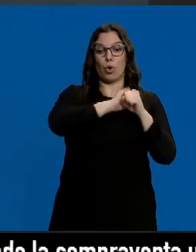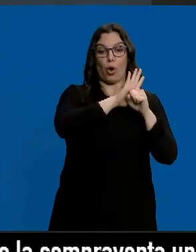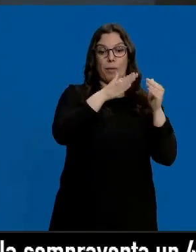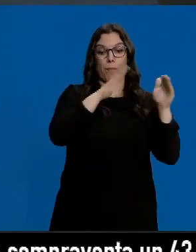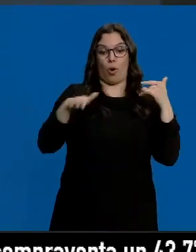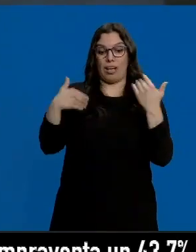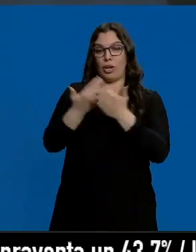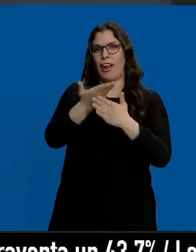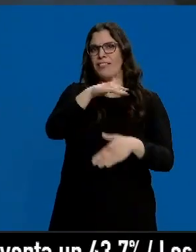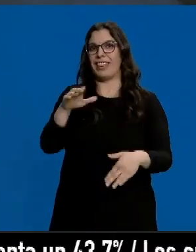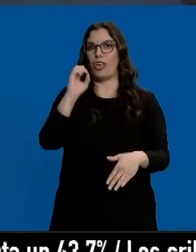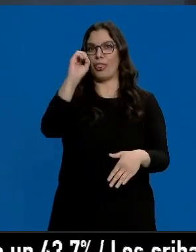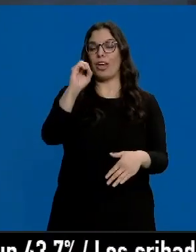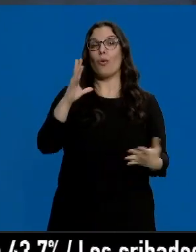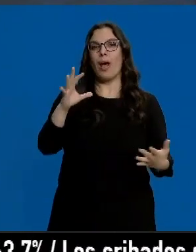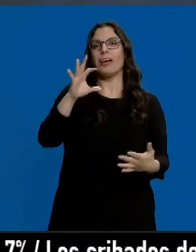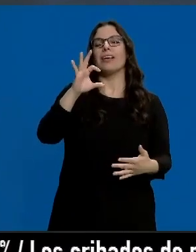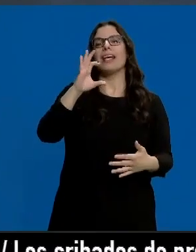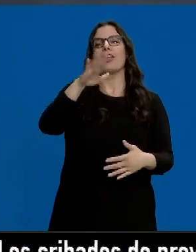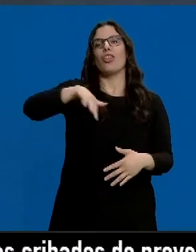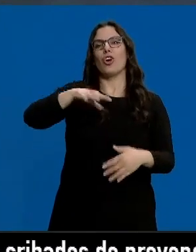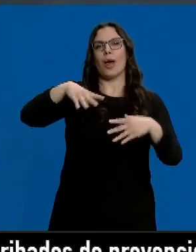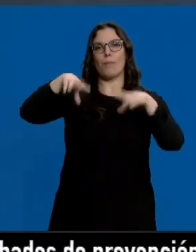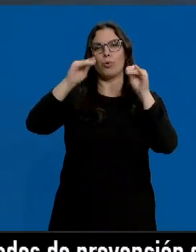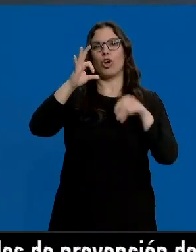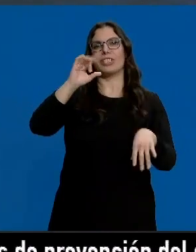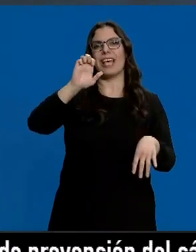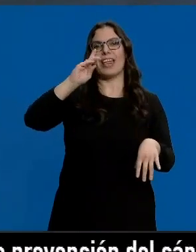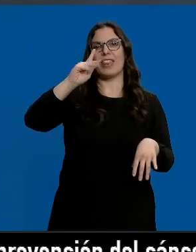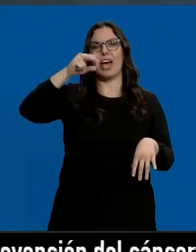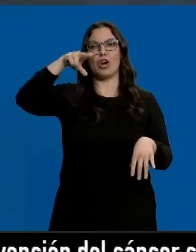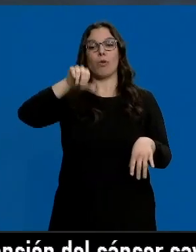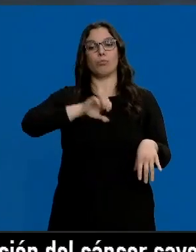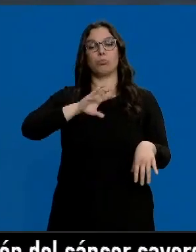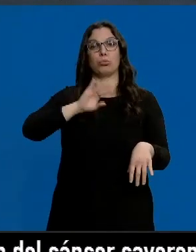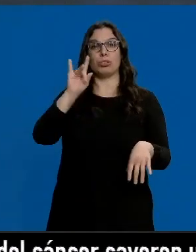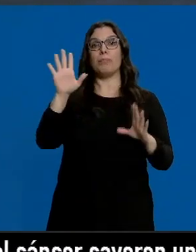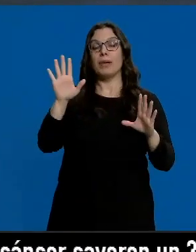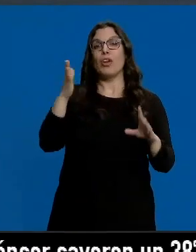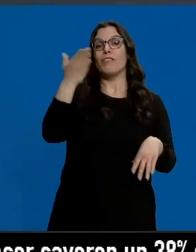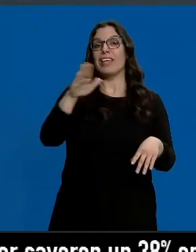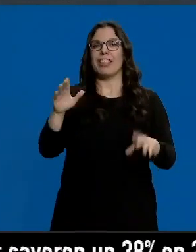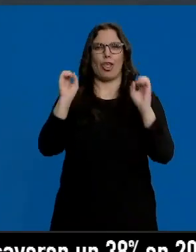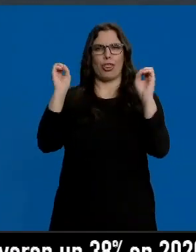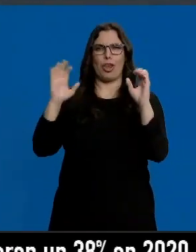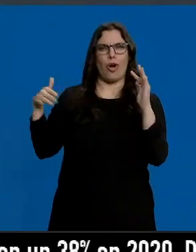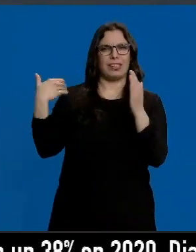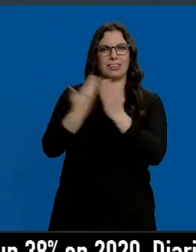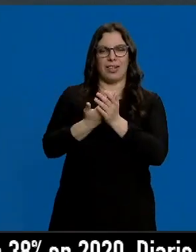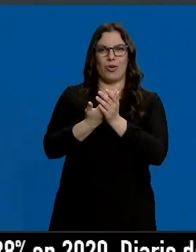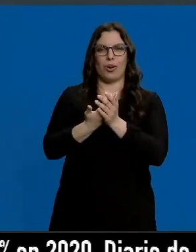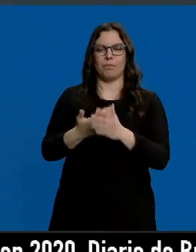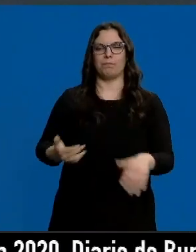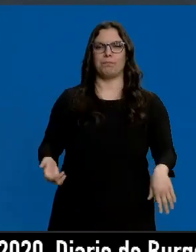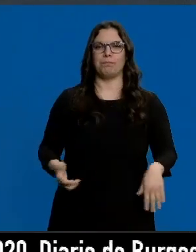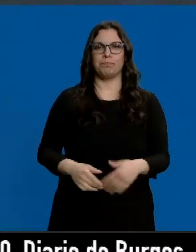comenzó la pandemia. Hablamos de Sedano, en Burgos. Han registrado contagios, evidentemente, pero no han tenido que lamentar ninguna muerte por